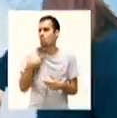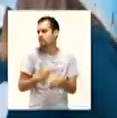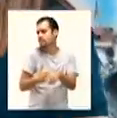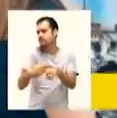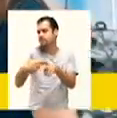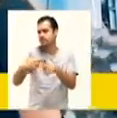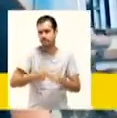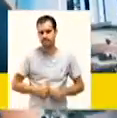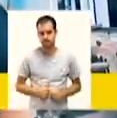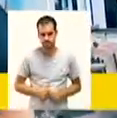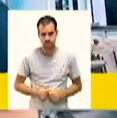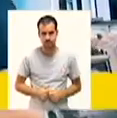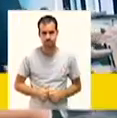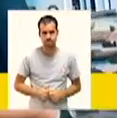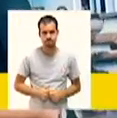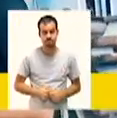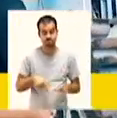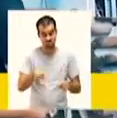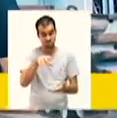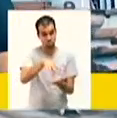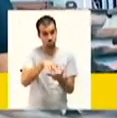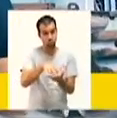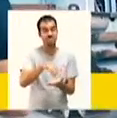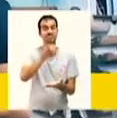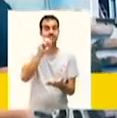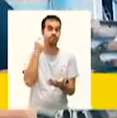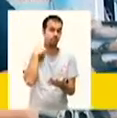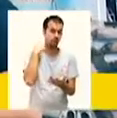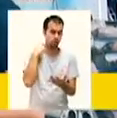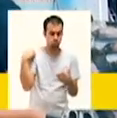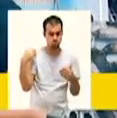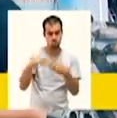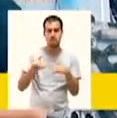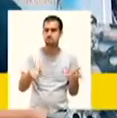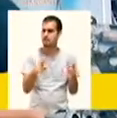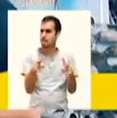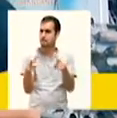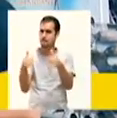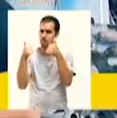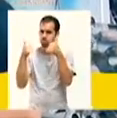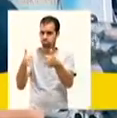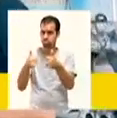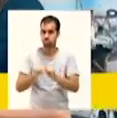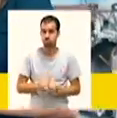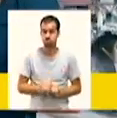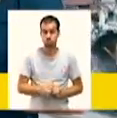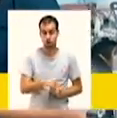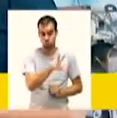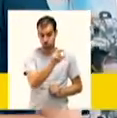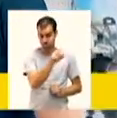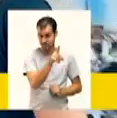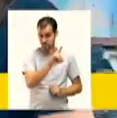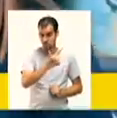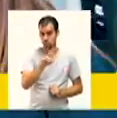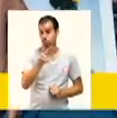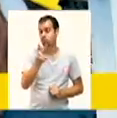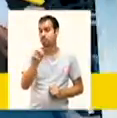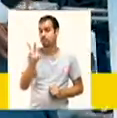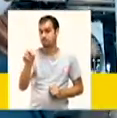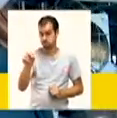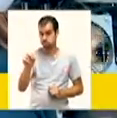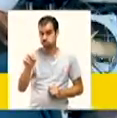2 años cumpliendo la zafra azucarera. Por ejemplo, la zafra 2019-2020 fue una zafra